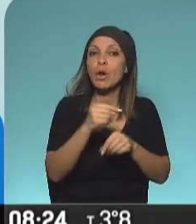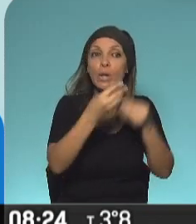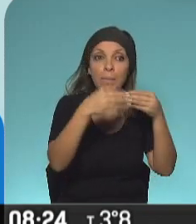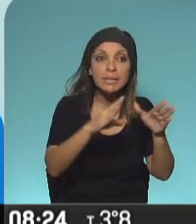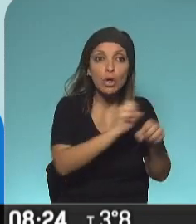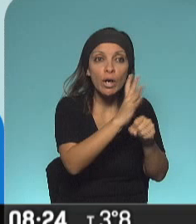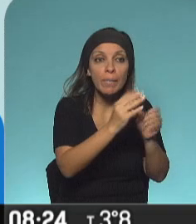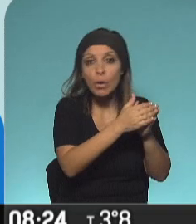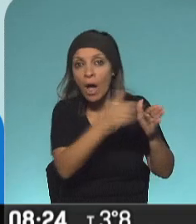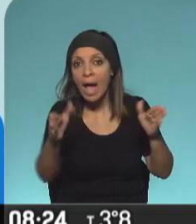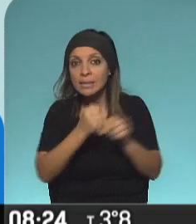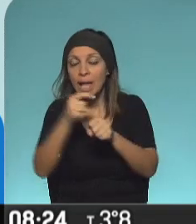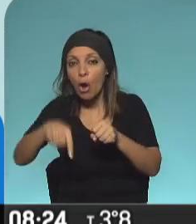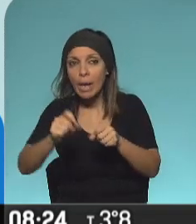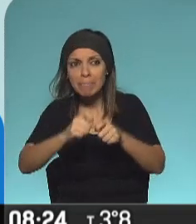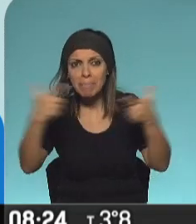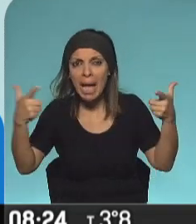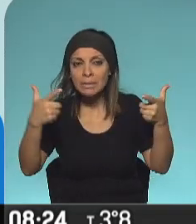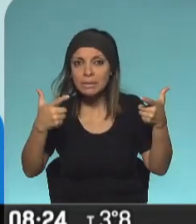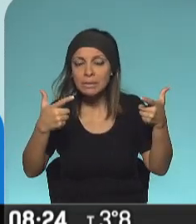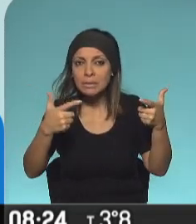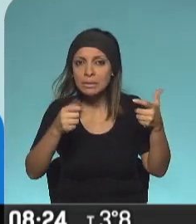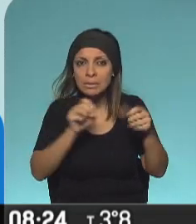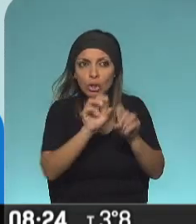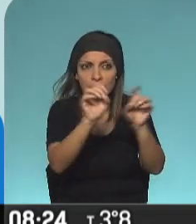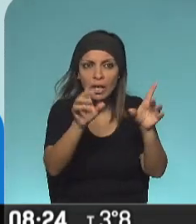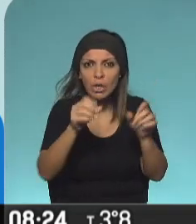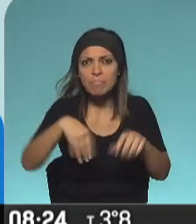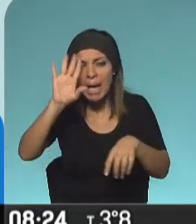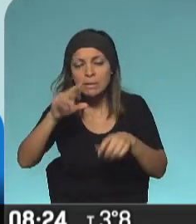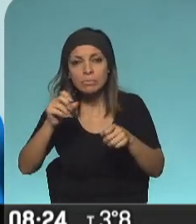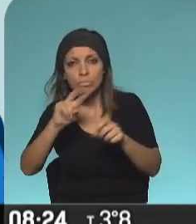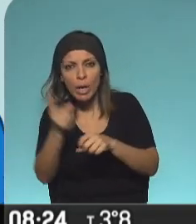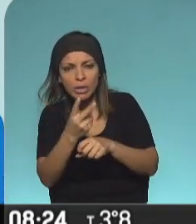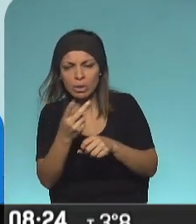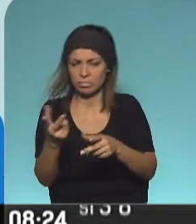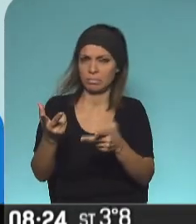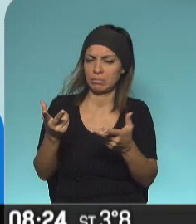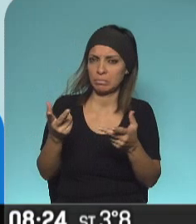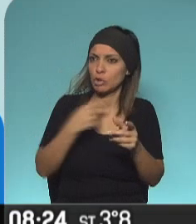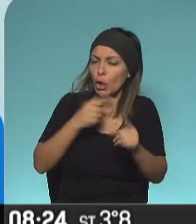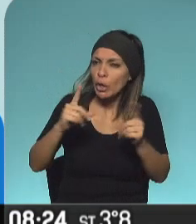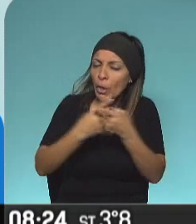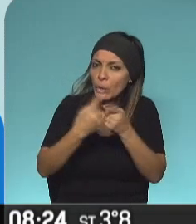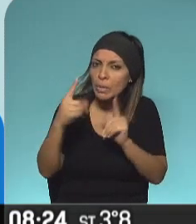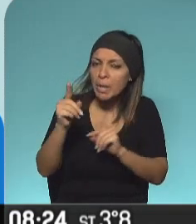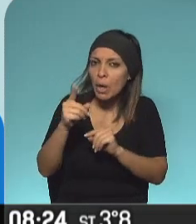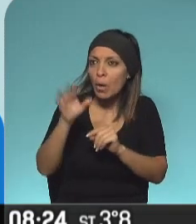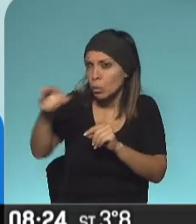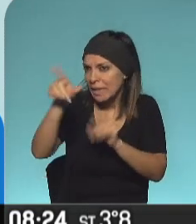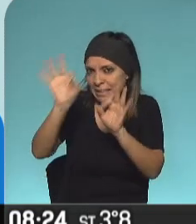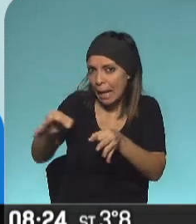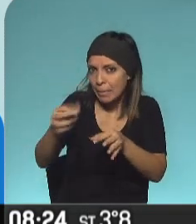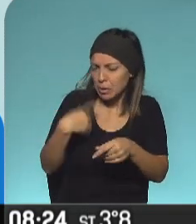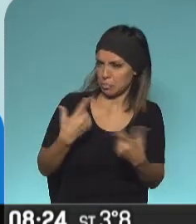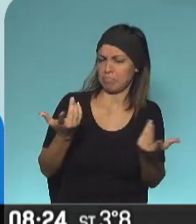cuarentena ha habido más casos y de hecho ha habido más fallecimientos. Ese es un dato de la realidad. Sin ánimo de debatir con usted, el que sabe acá es usted,